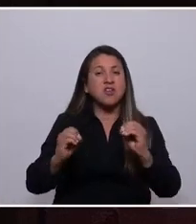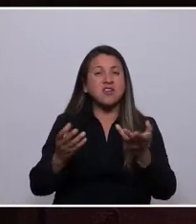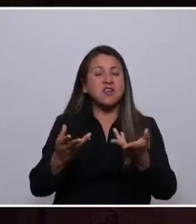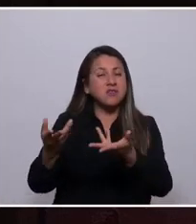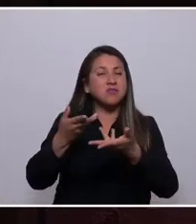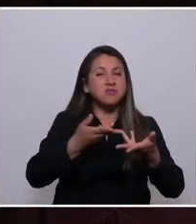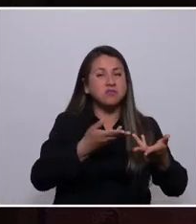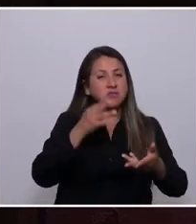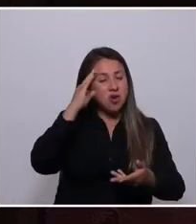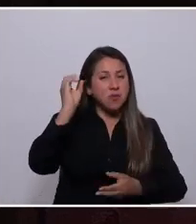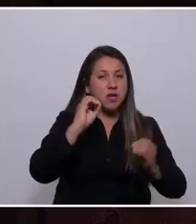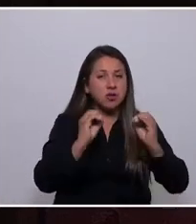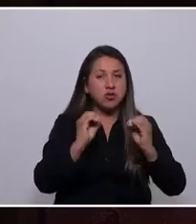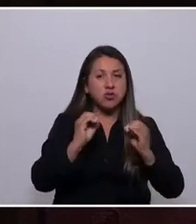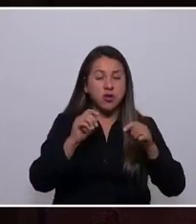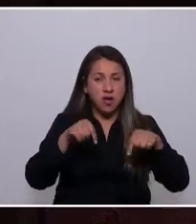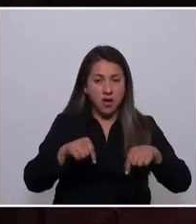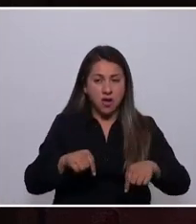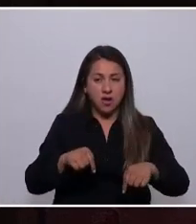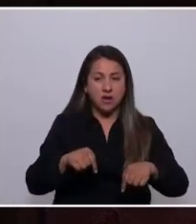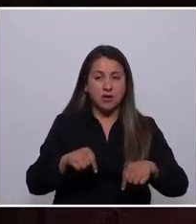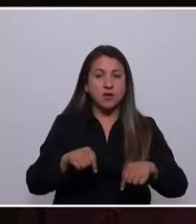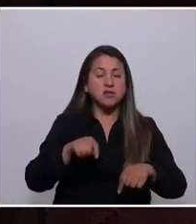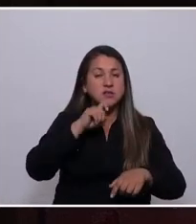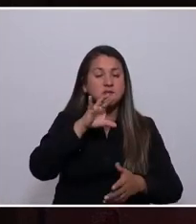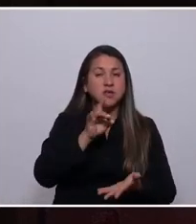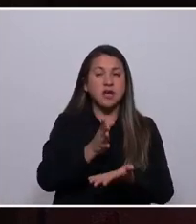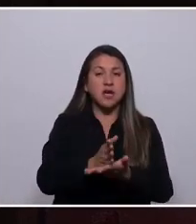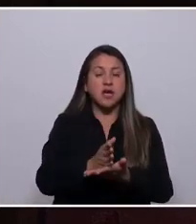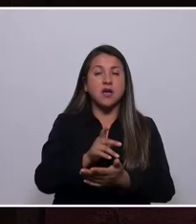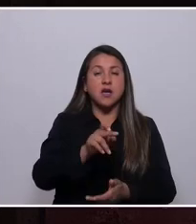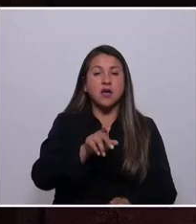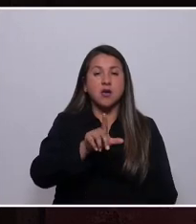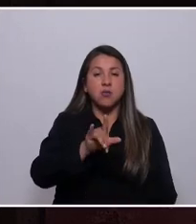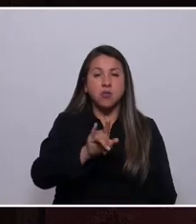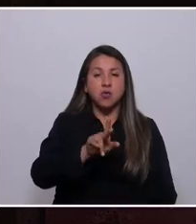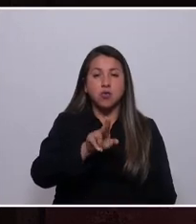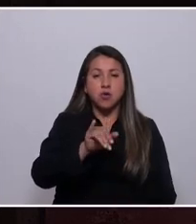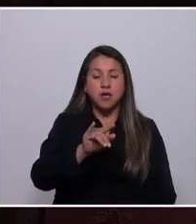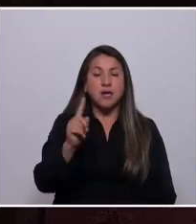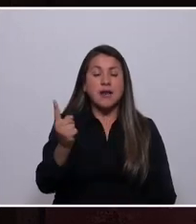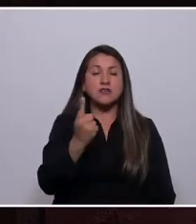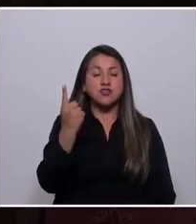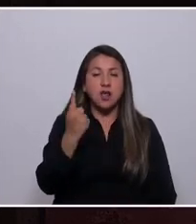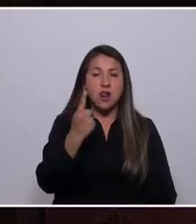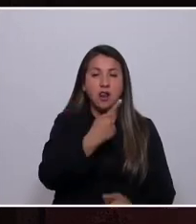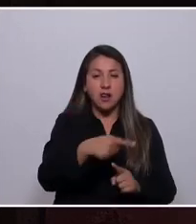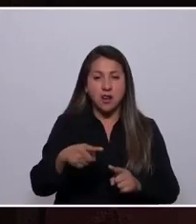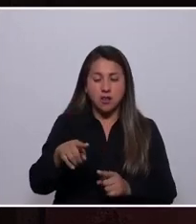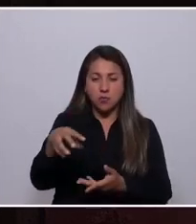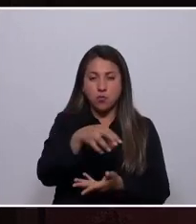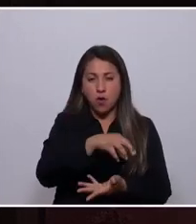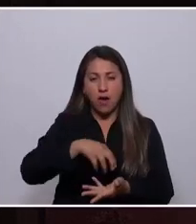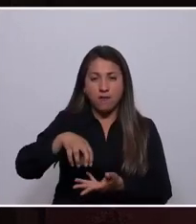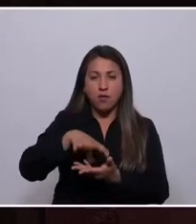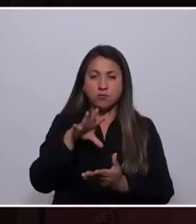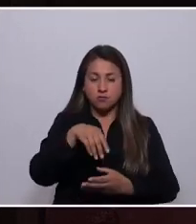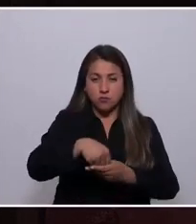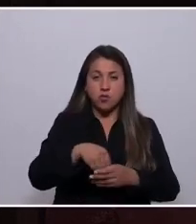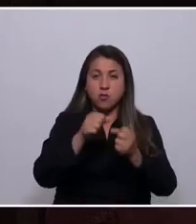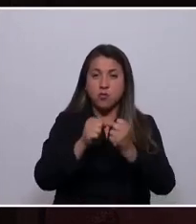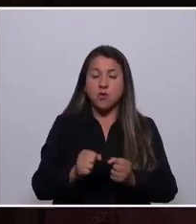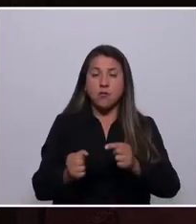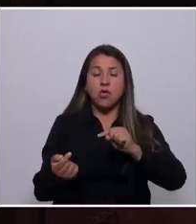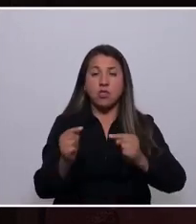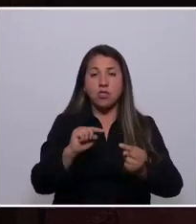acá acerca de la definición de plurinacionalidad, para que podamos debatir, podamos deliberar y podamos